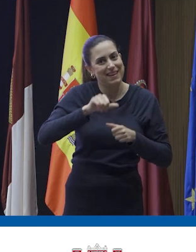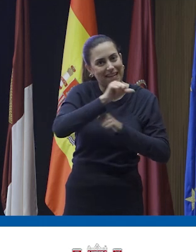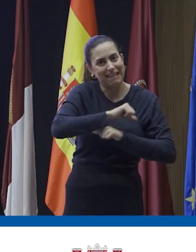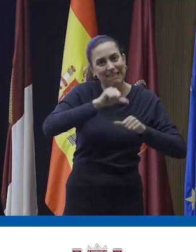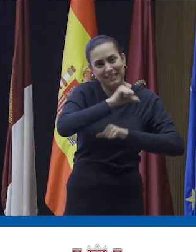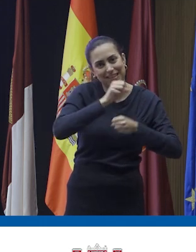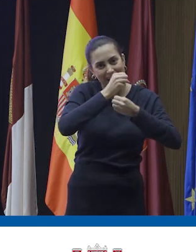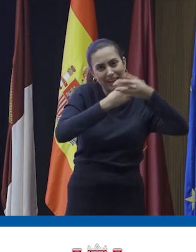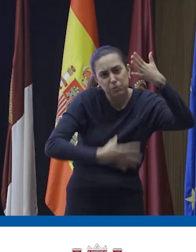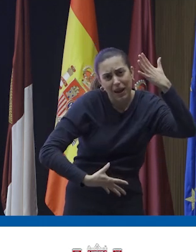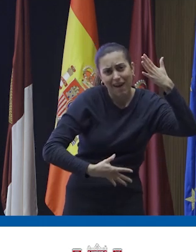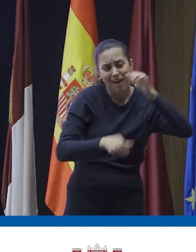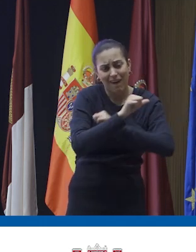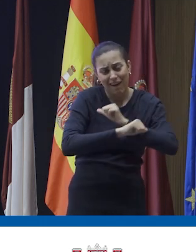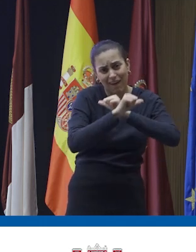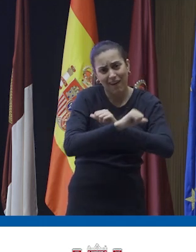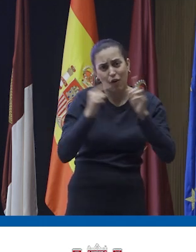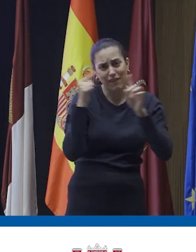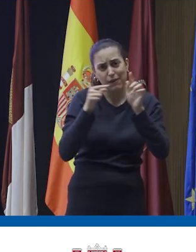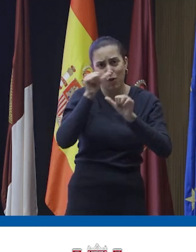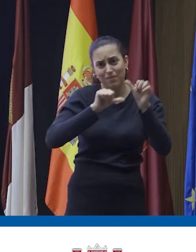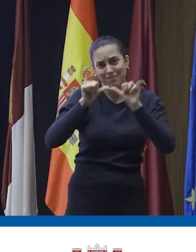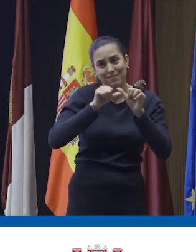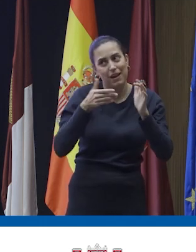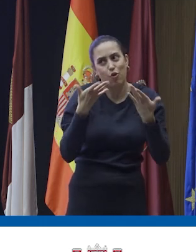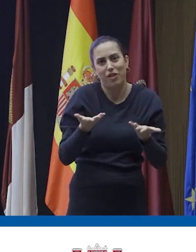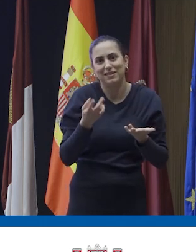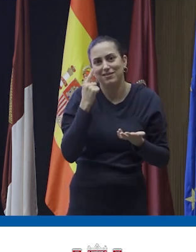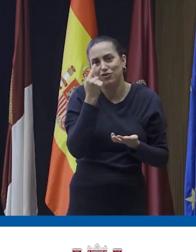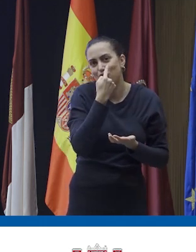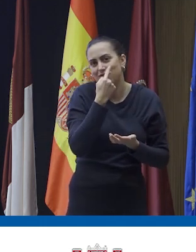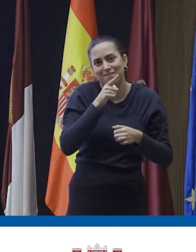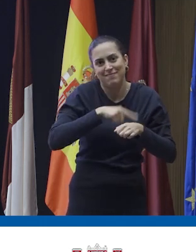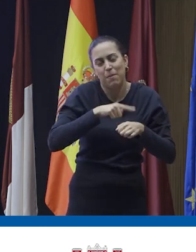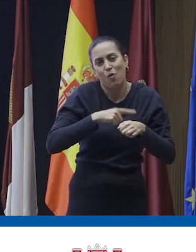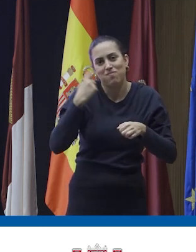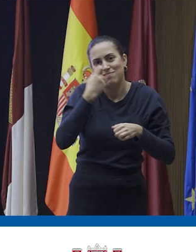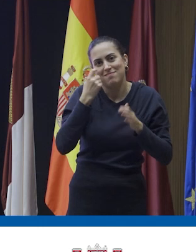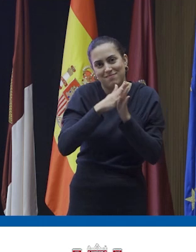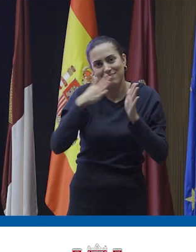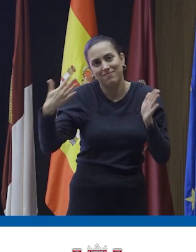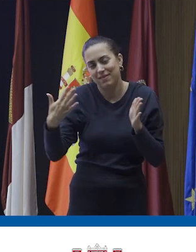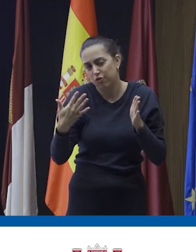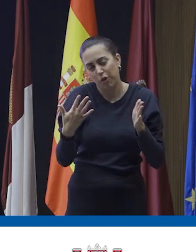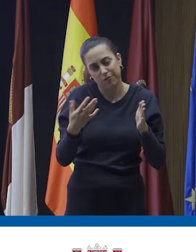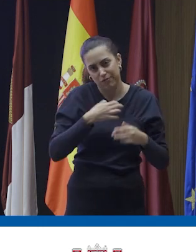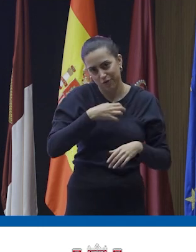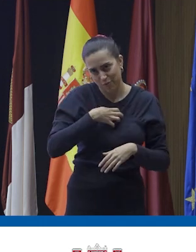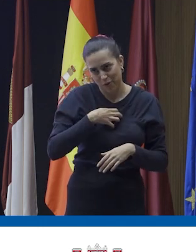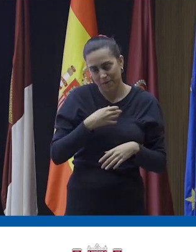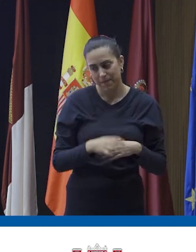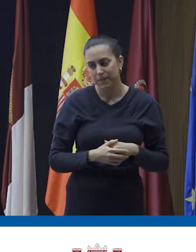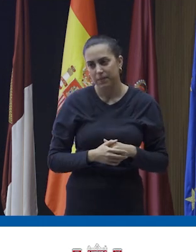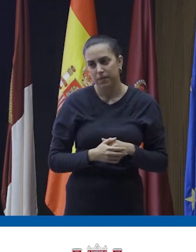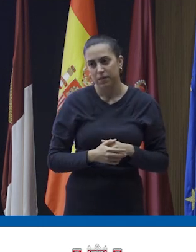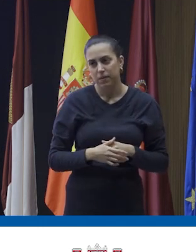priorizar a los pacientes. Tenemos que priorizar a los pacientes y hacerles que vean o que se manejen con